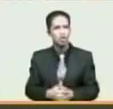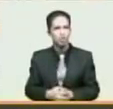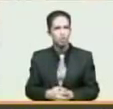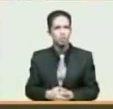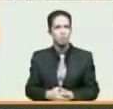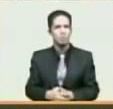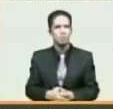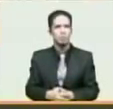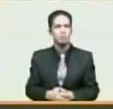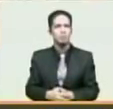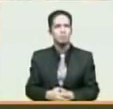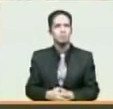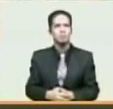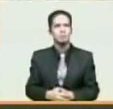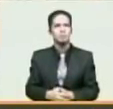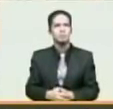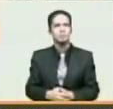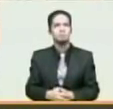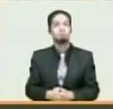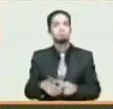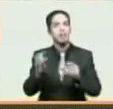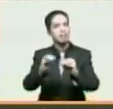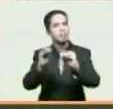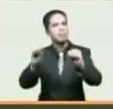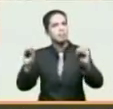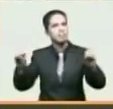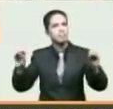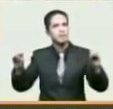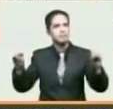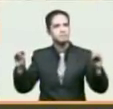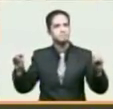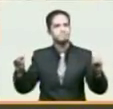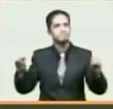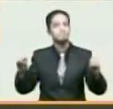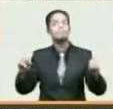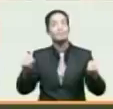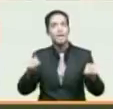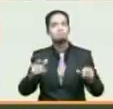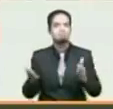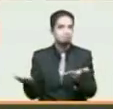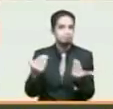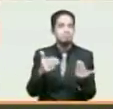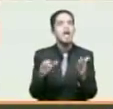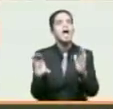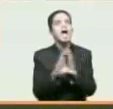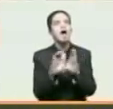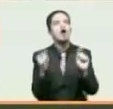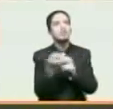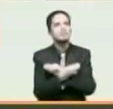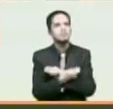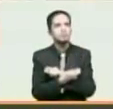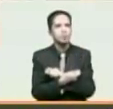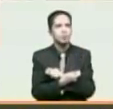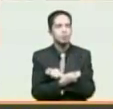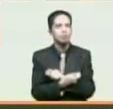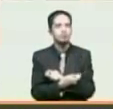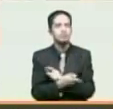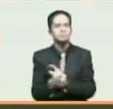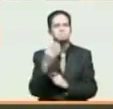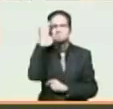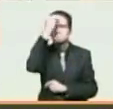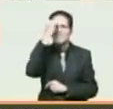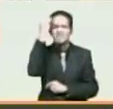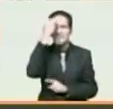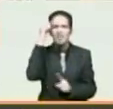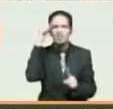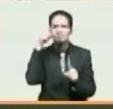trabajadores, y convocó ahí a la Asamblea Nacional Constituyente. Lo hizo pensando en qué, en